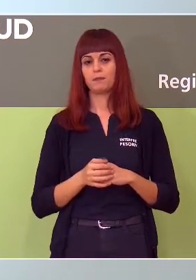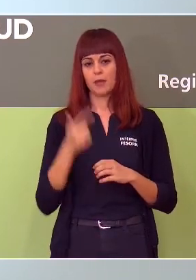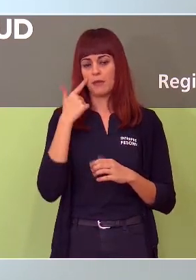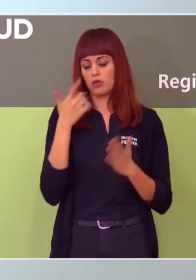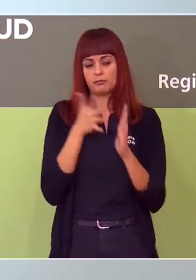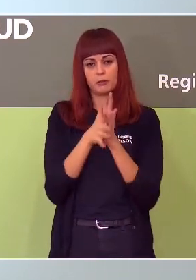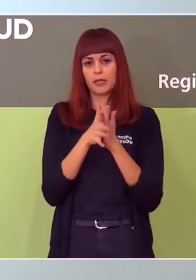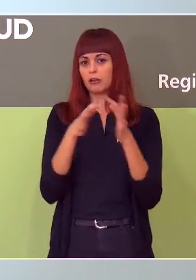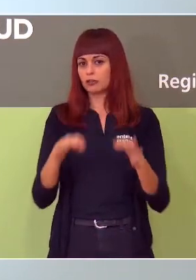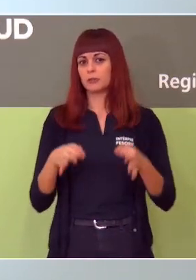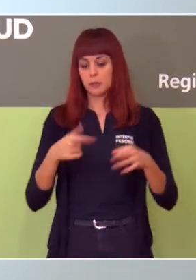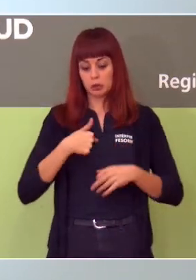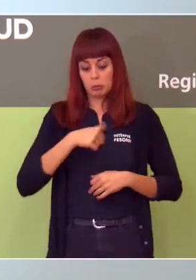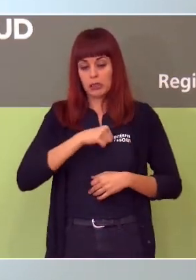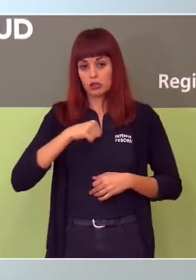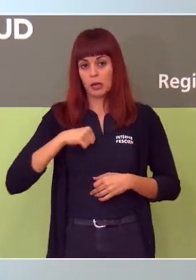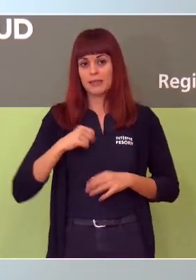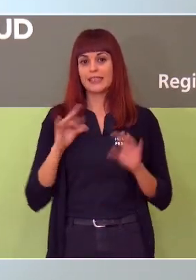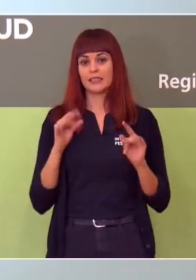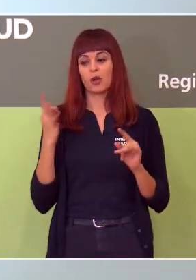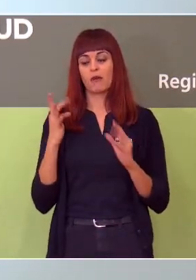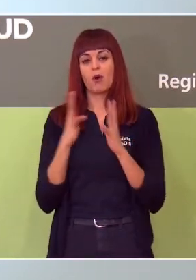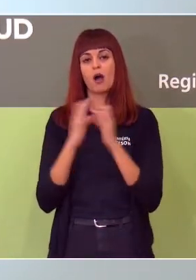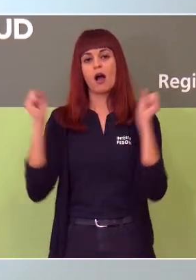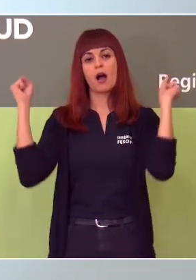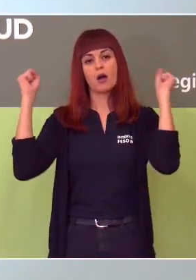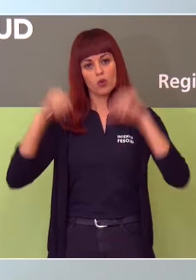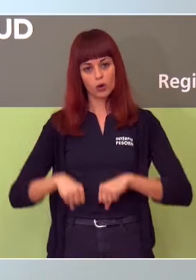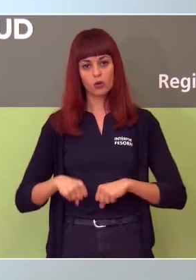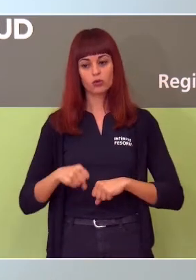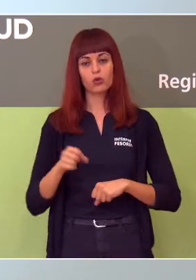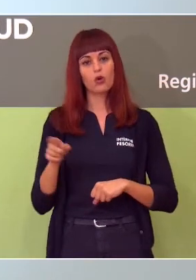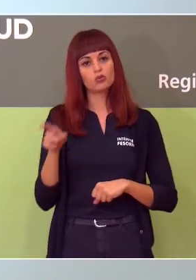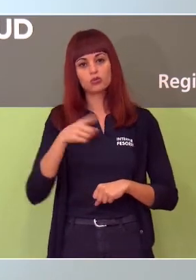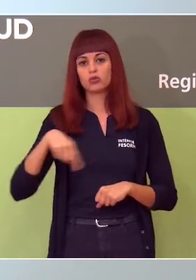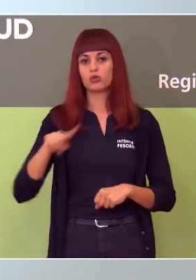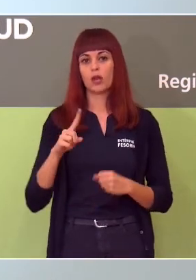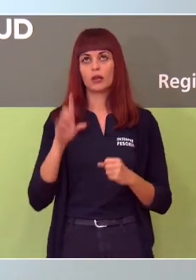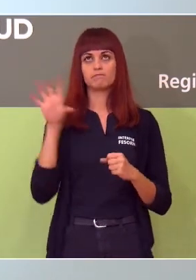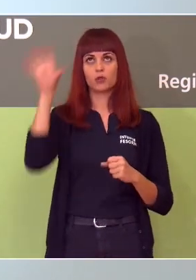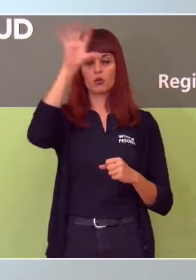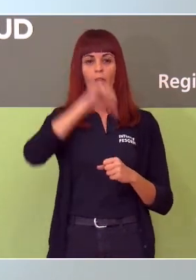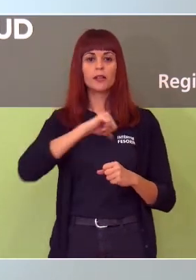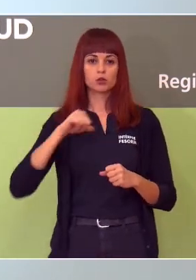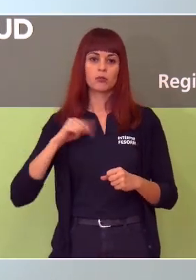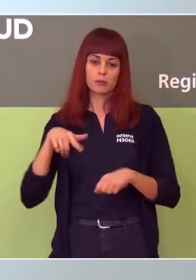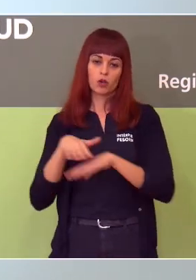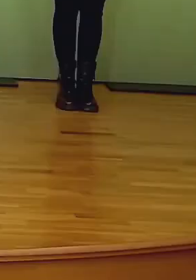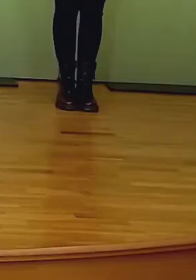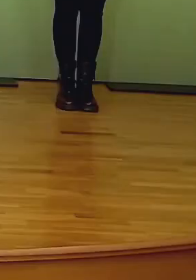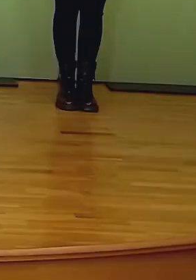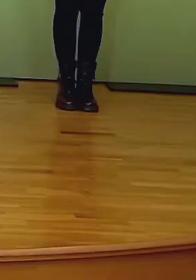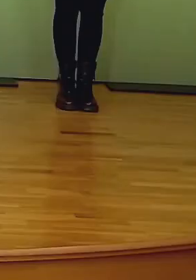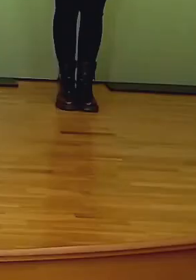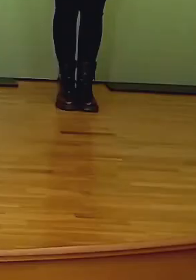siempre. Personalmente, sí, pero creo que hay que consensuarlo con todas las comunidades autónomas y el Ministerio. Se